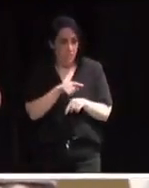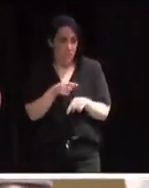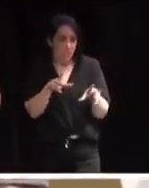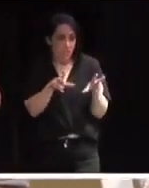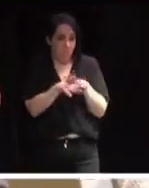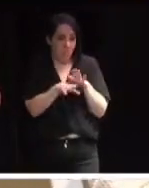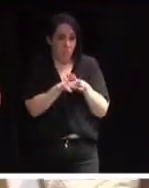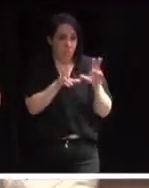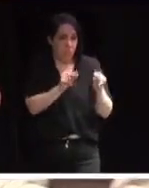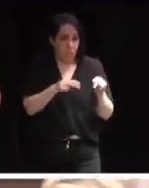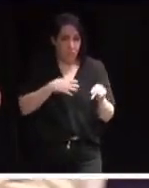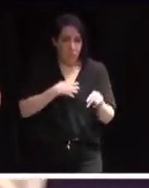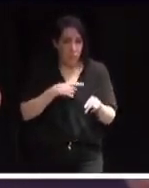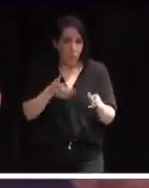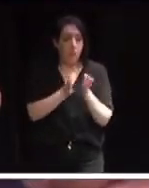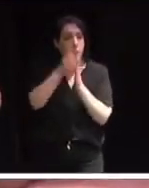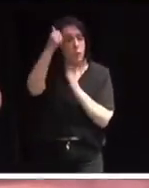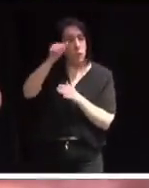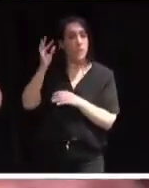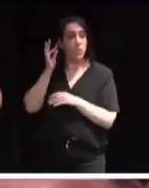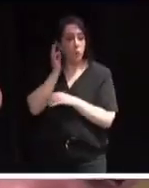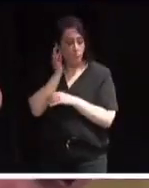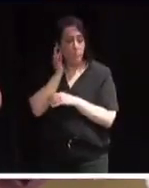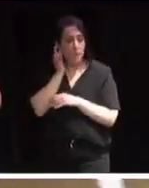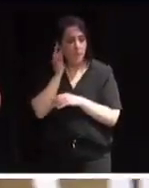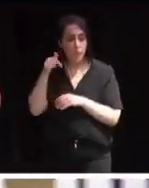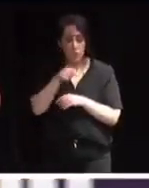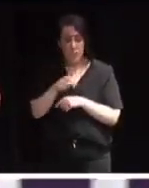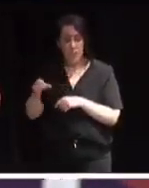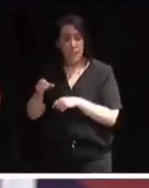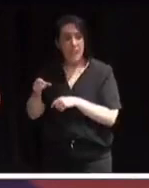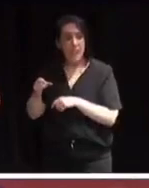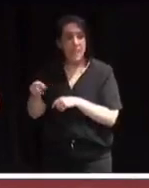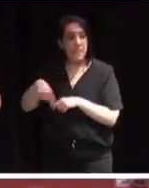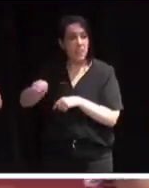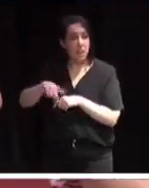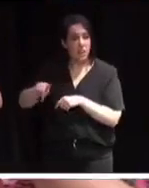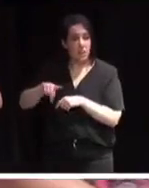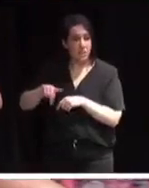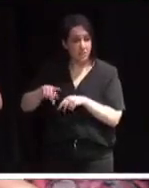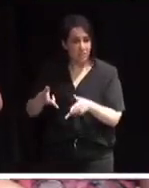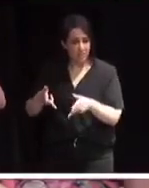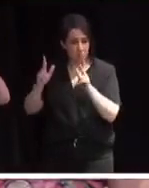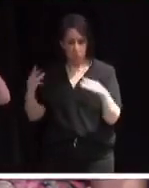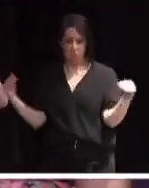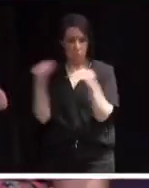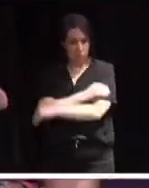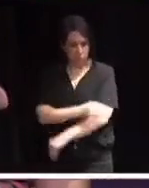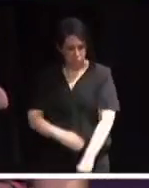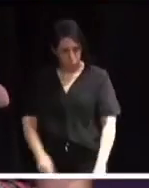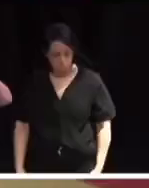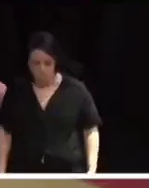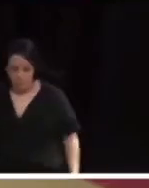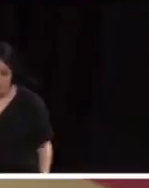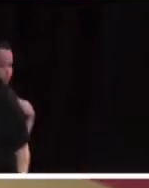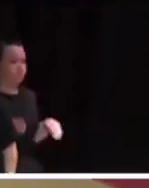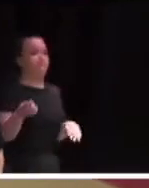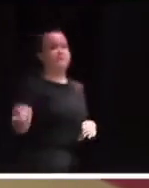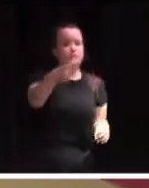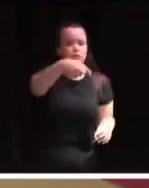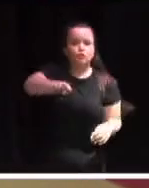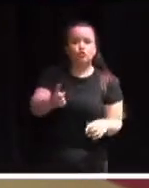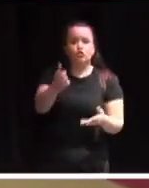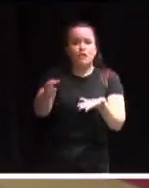crímenes pero compañeros y compañeras esta gente es una anomalía democrática tenéis una región